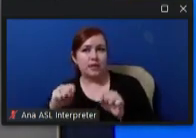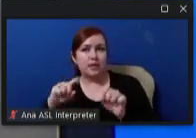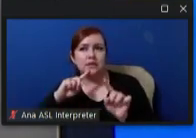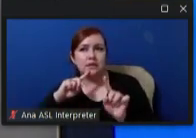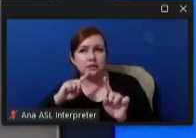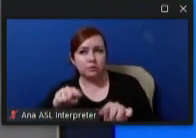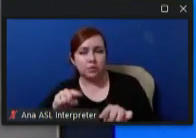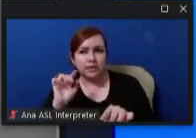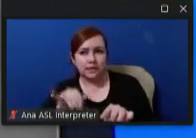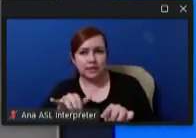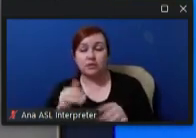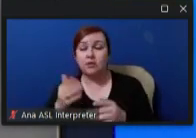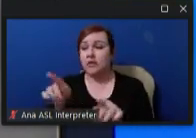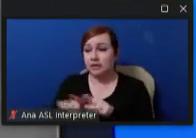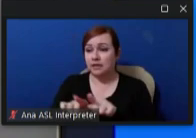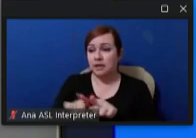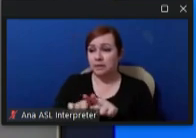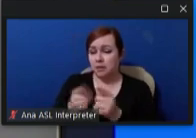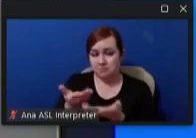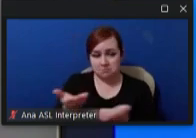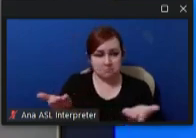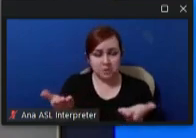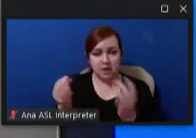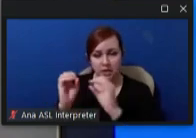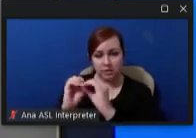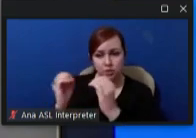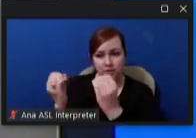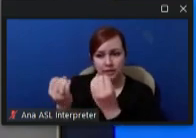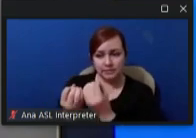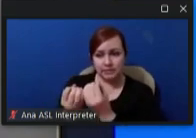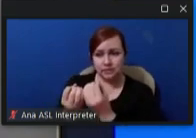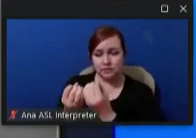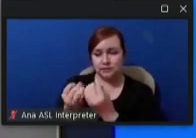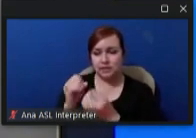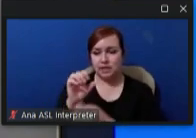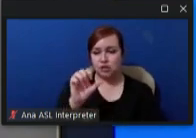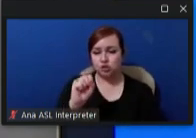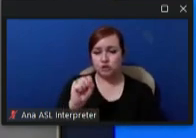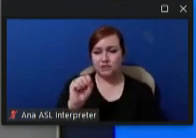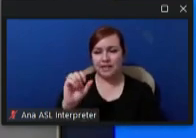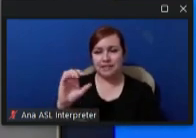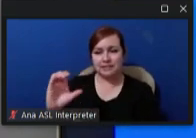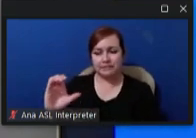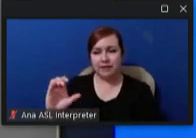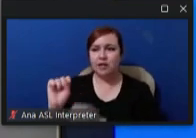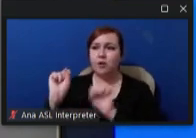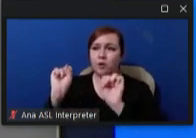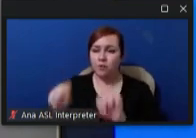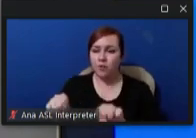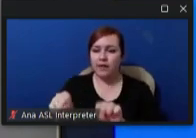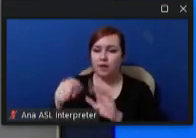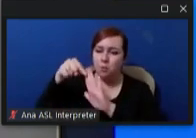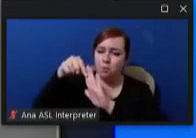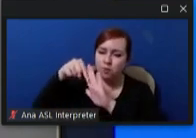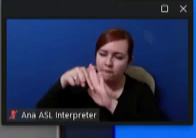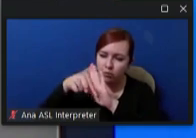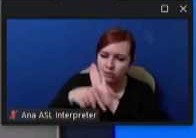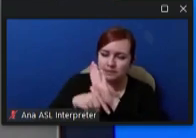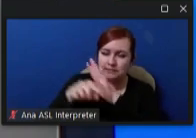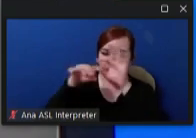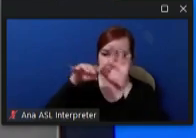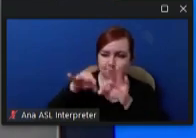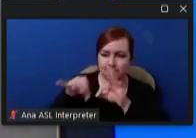temática y también invito a las organizaciones de la sociedad civil que en su intervención puedan profundizar sobre estos temas que no han estado